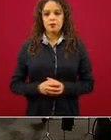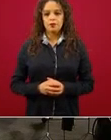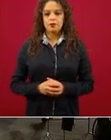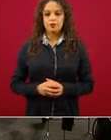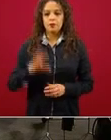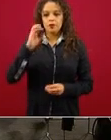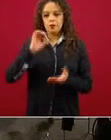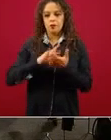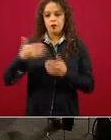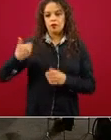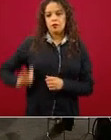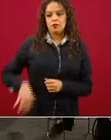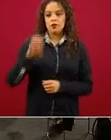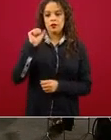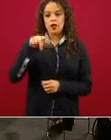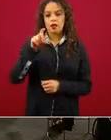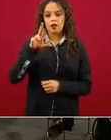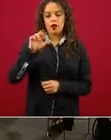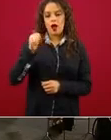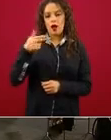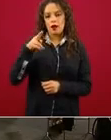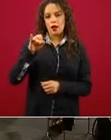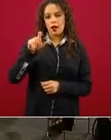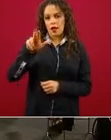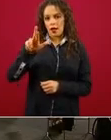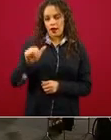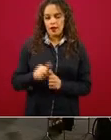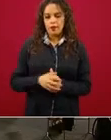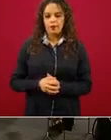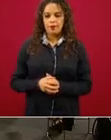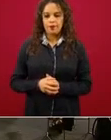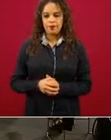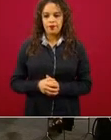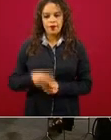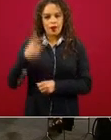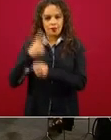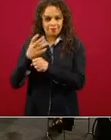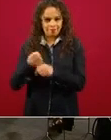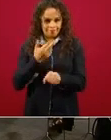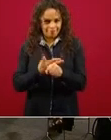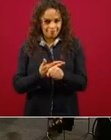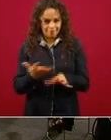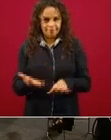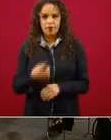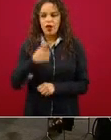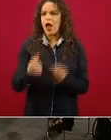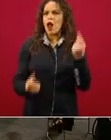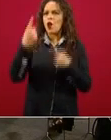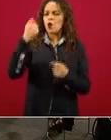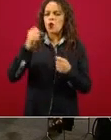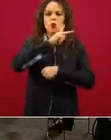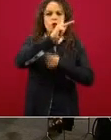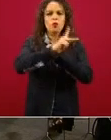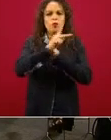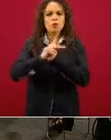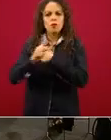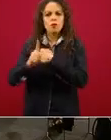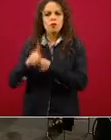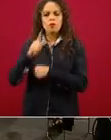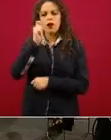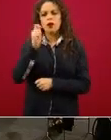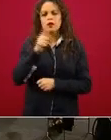Muchas gracias, Sandra Aguilera, de Grupo Larsa Comunicaciones. Subsecretario, en algunos países han incluido de manera oficial el uso